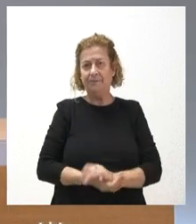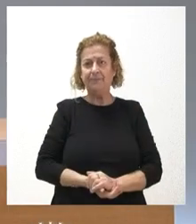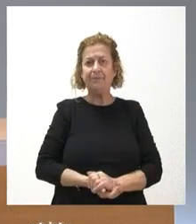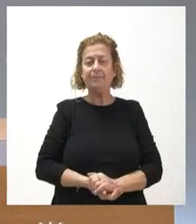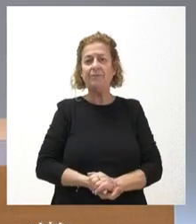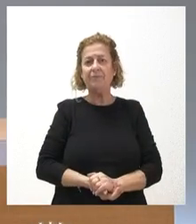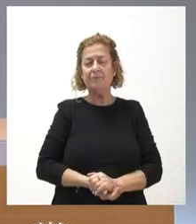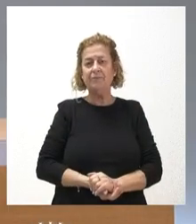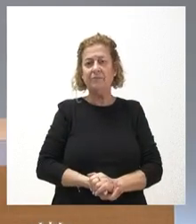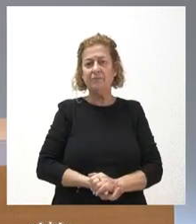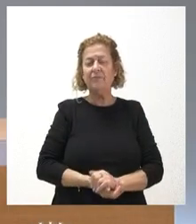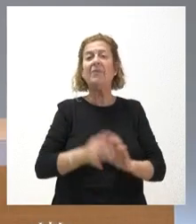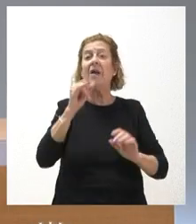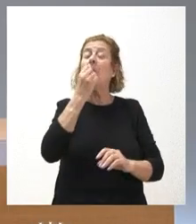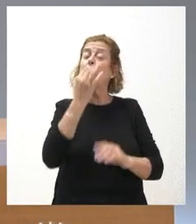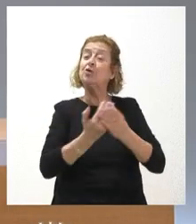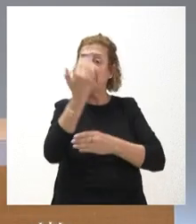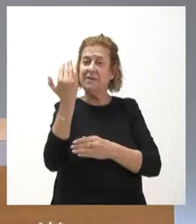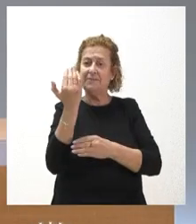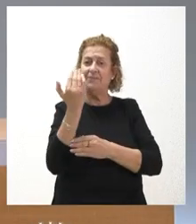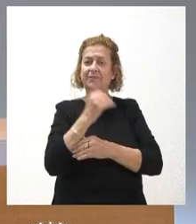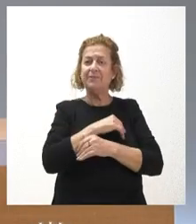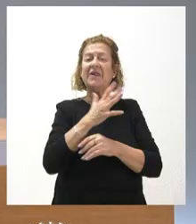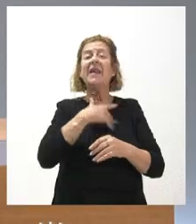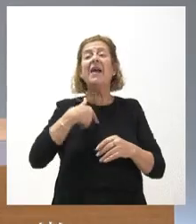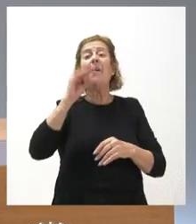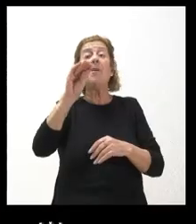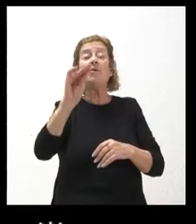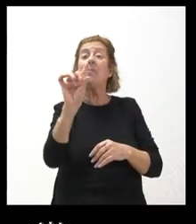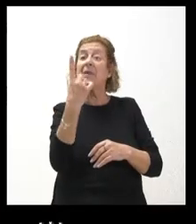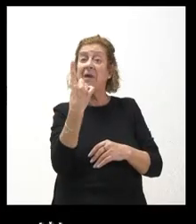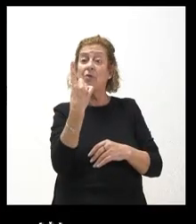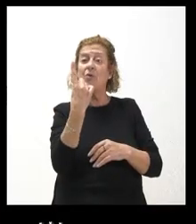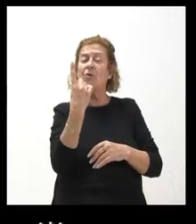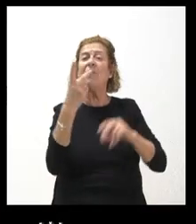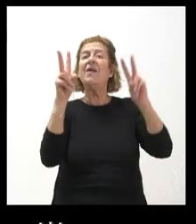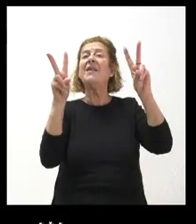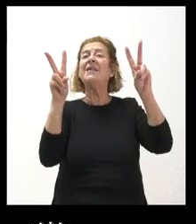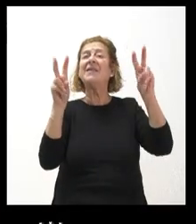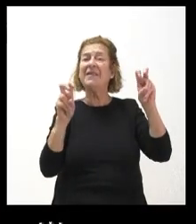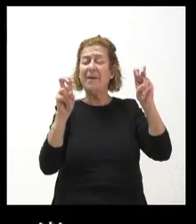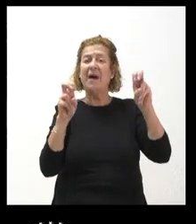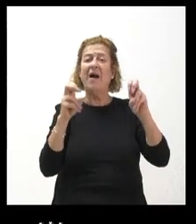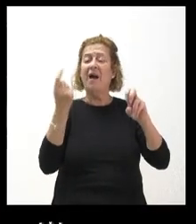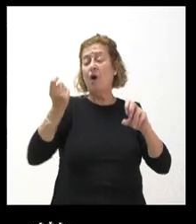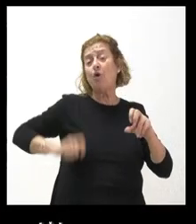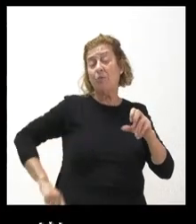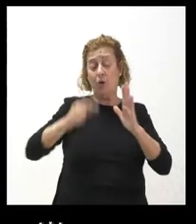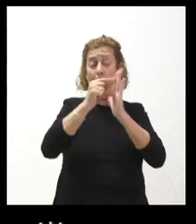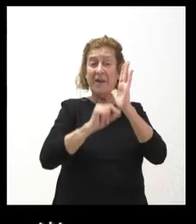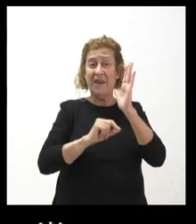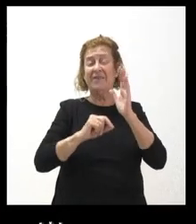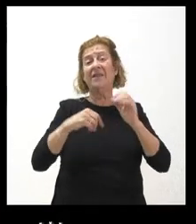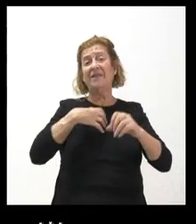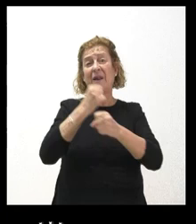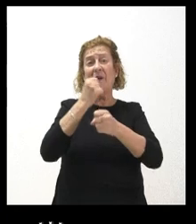Autónoma Sí buenos días Quería preguntarle en primer lugar por el el tema de las nóminas de los trabajadores del serla